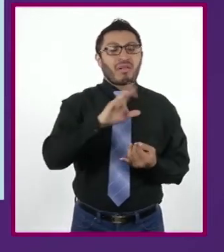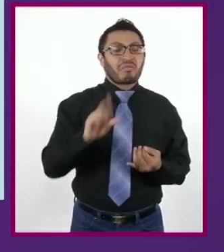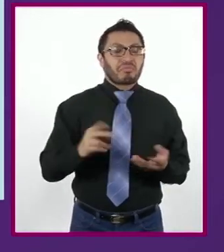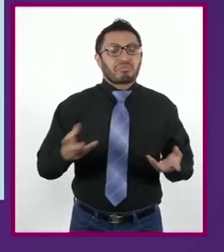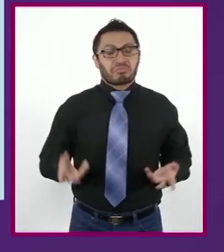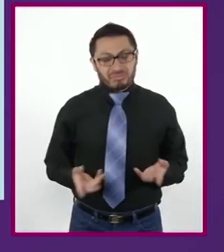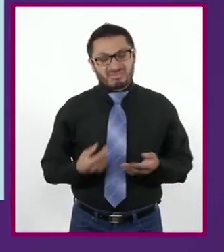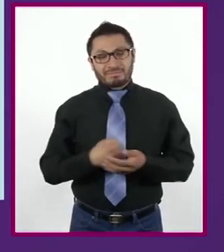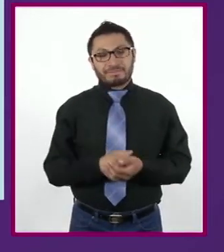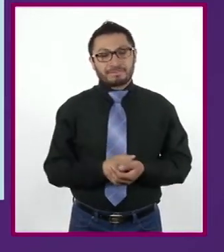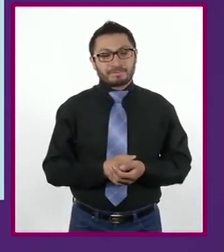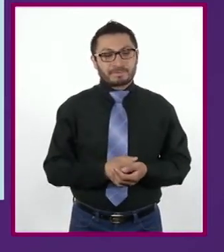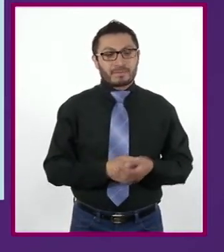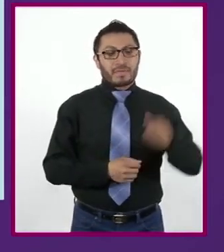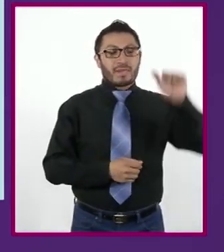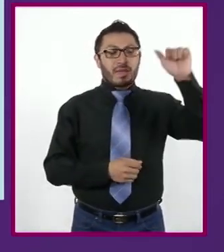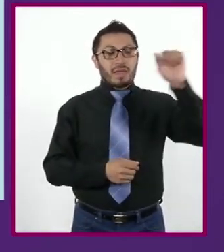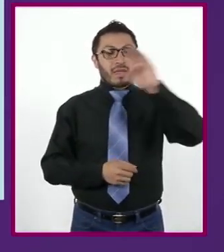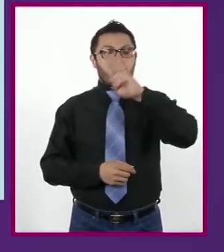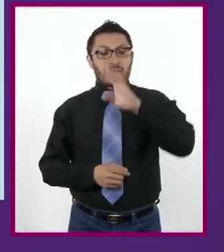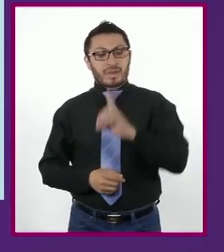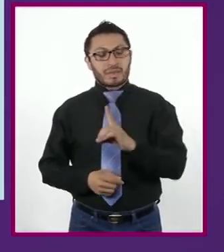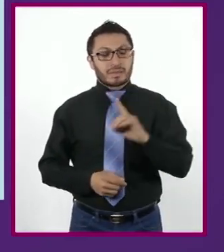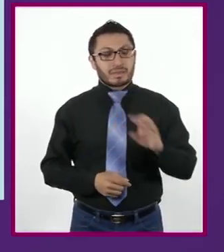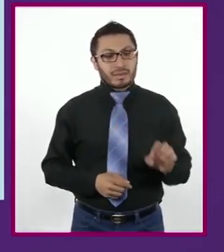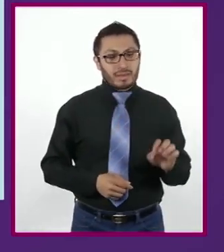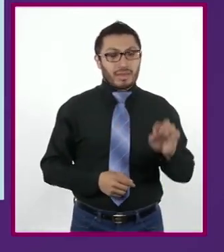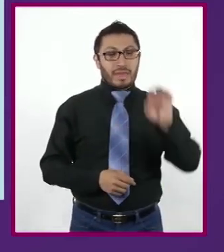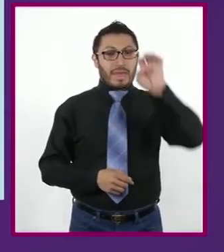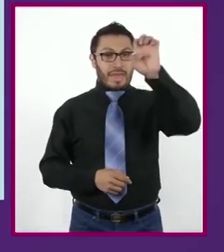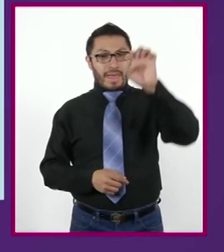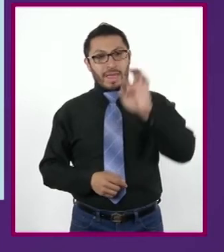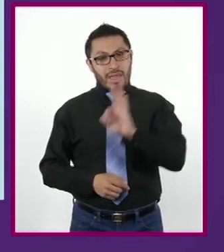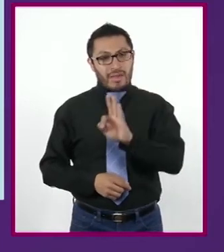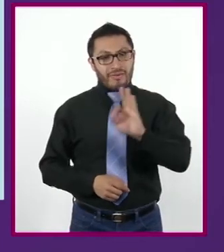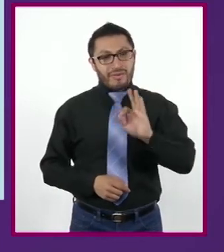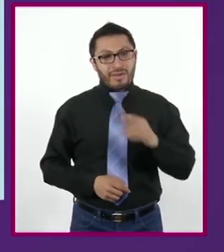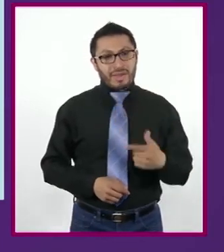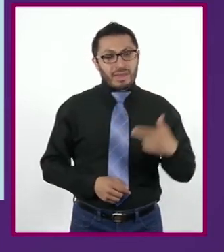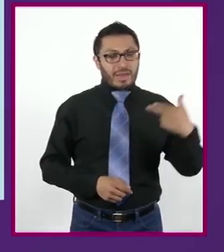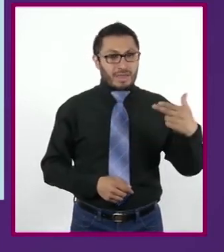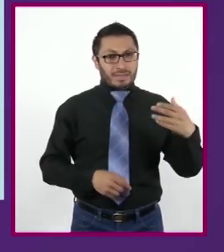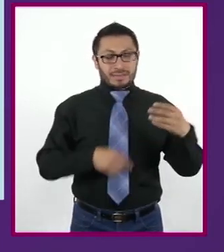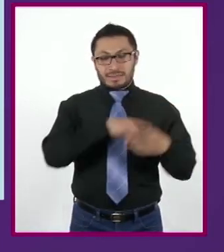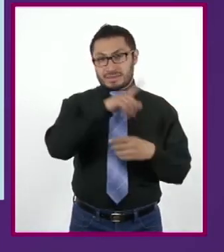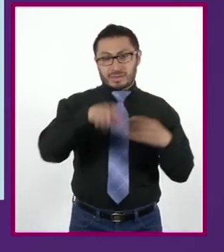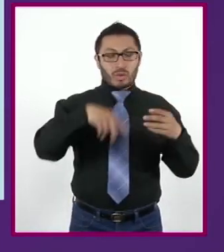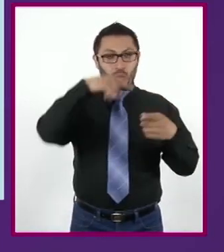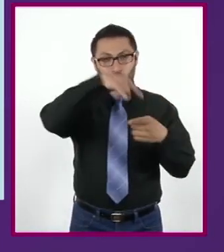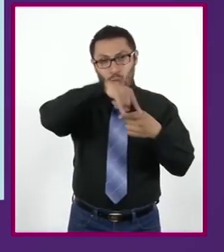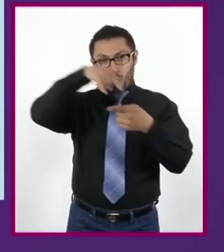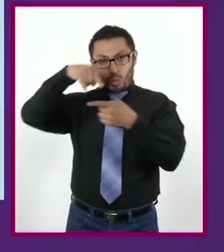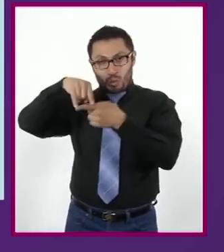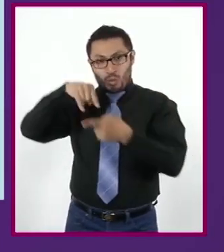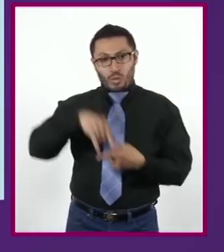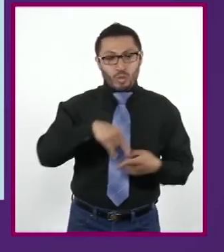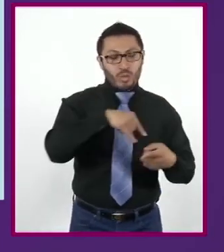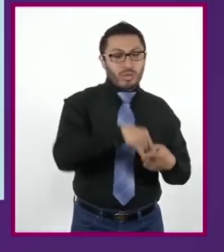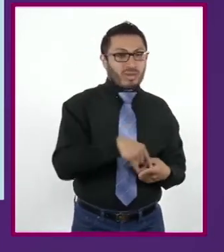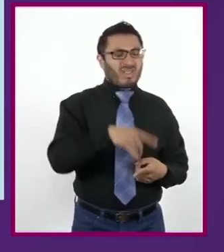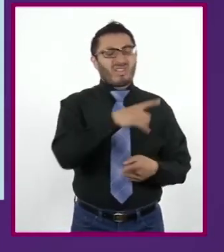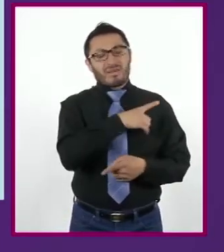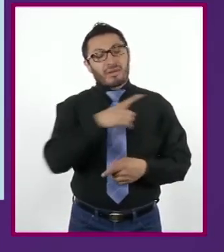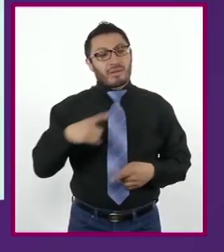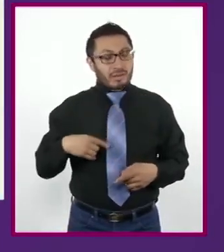Debido a que ABCD y EFGH son cuadriláteros, se tiene